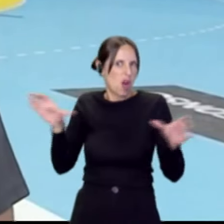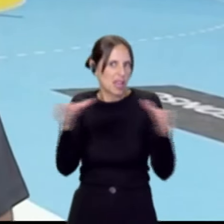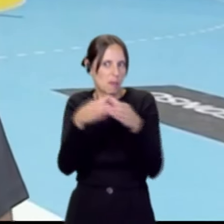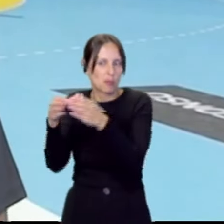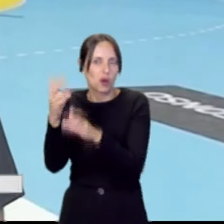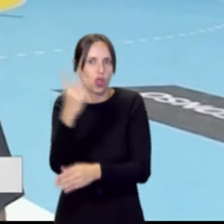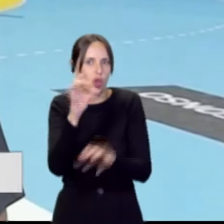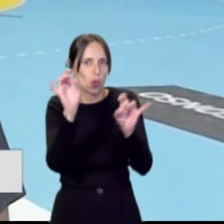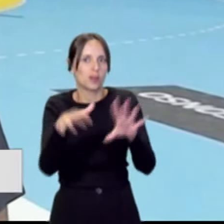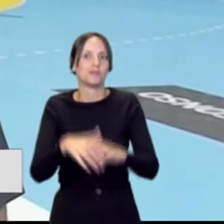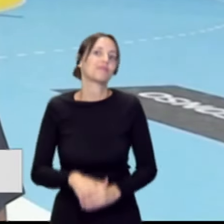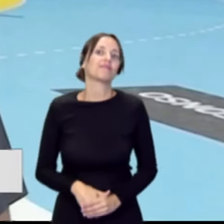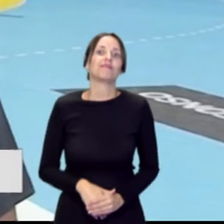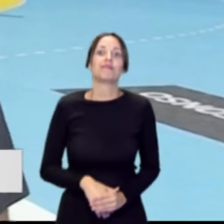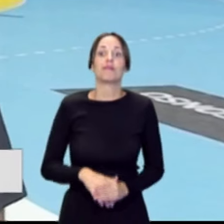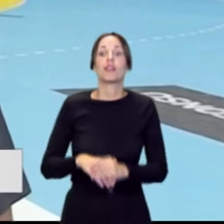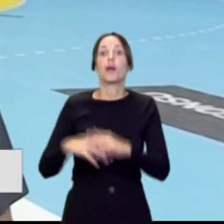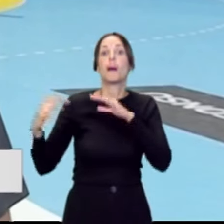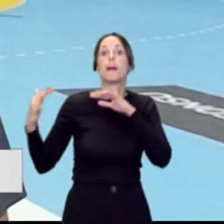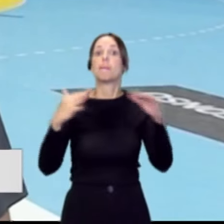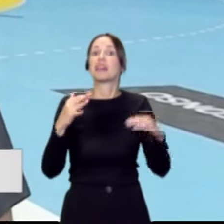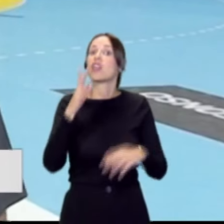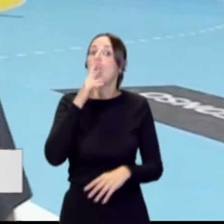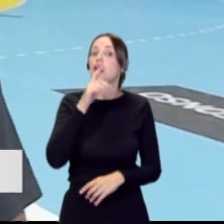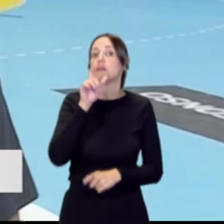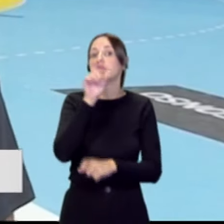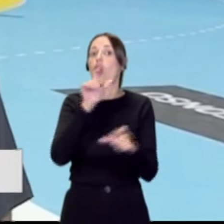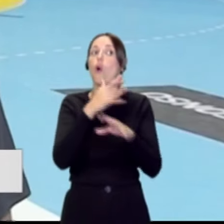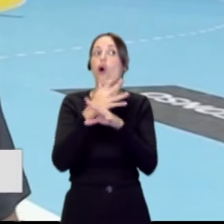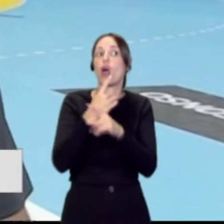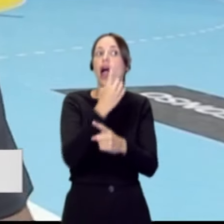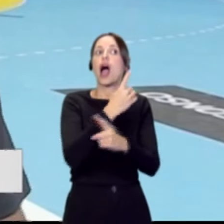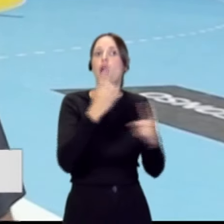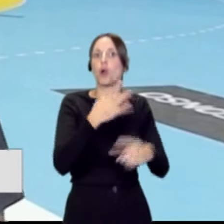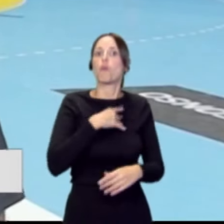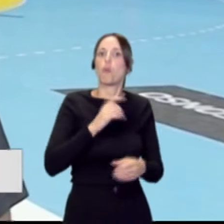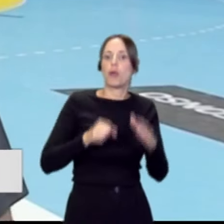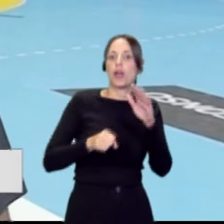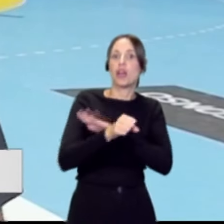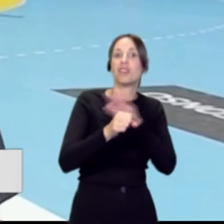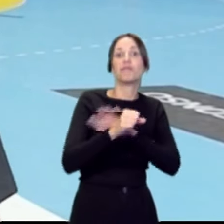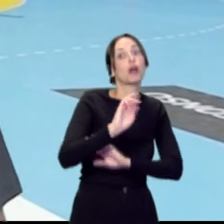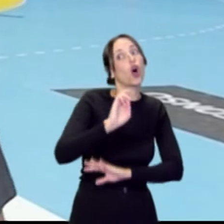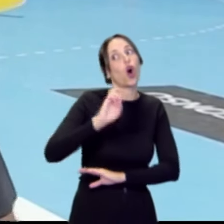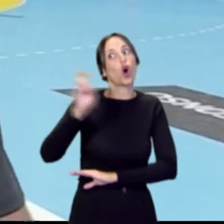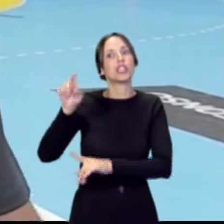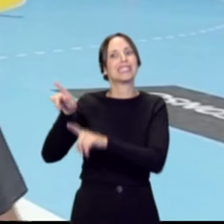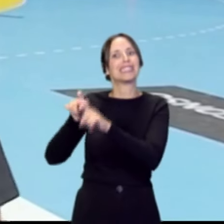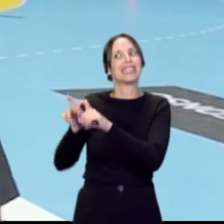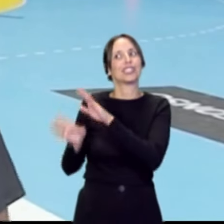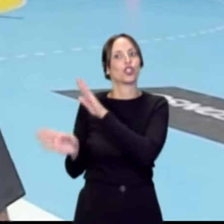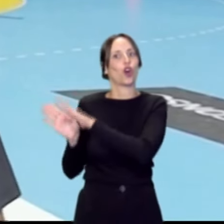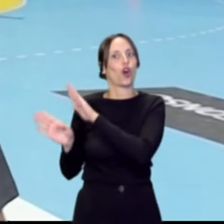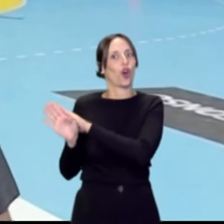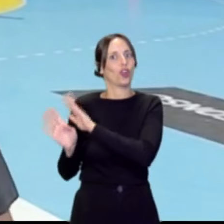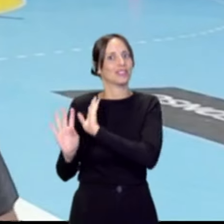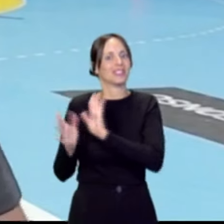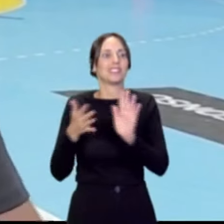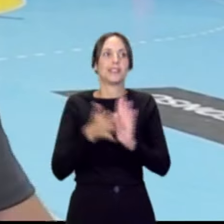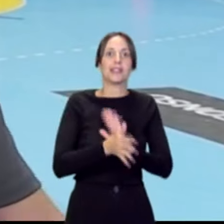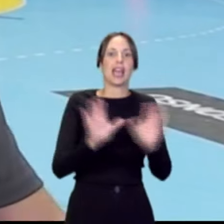estas fechas para recuperar algunas jugadoras, otras están con las selecciones y al final no completamos con el equipo para poder competir en